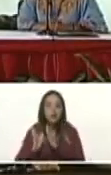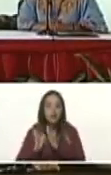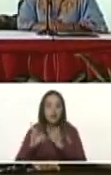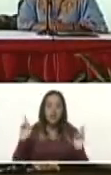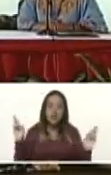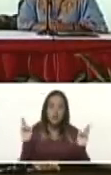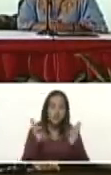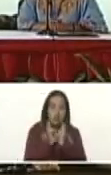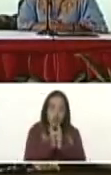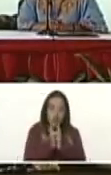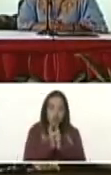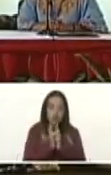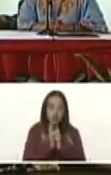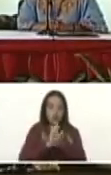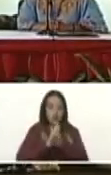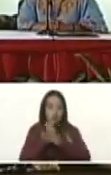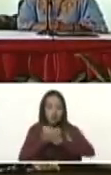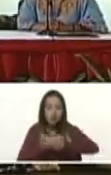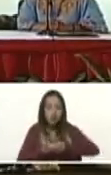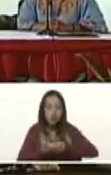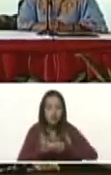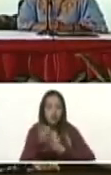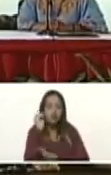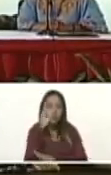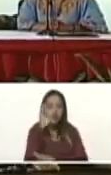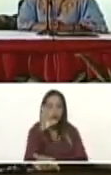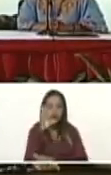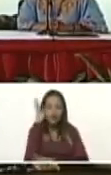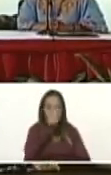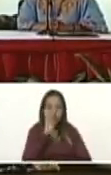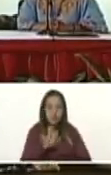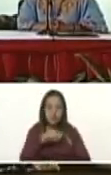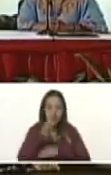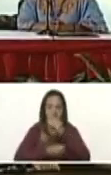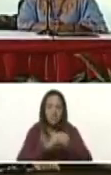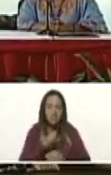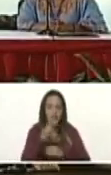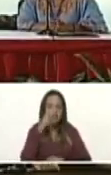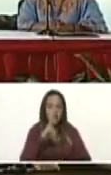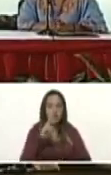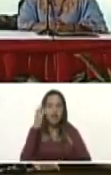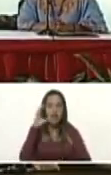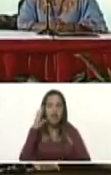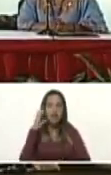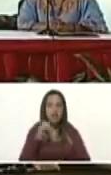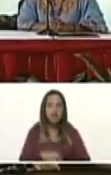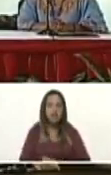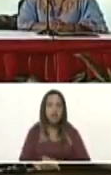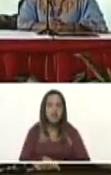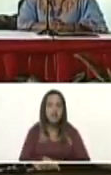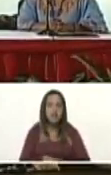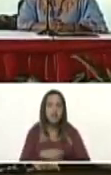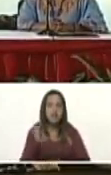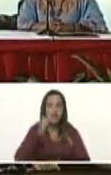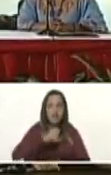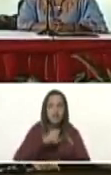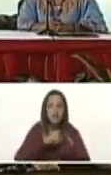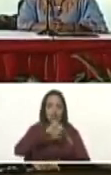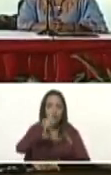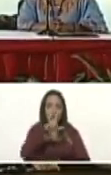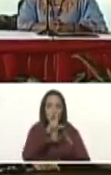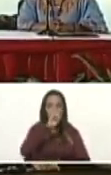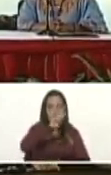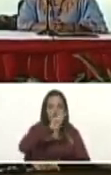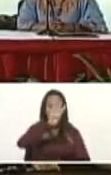conclusiones del foro de Sao Paulo que se dio en Caracas en el mes de julio, del 24